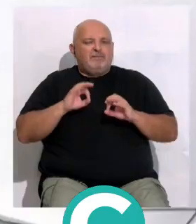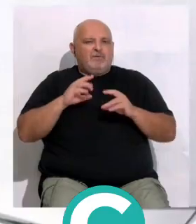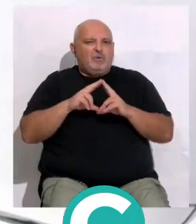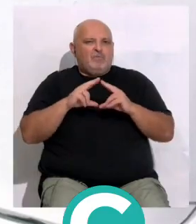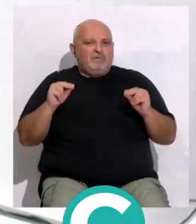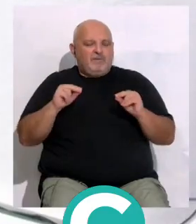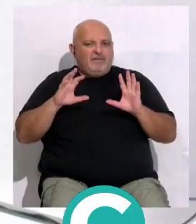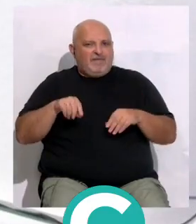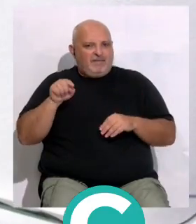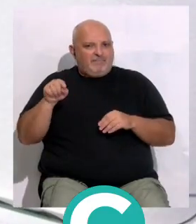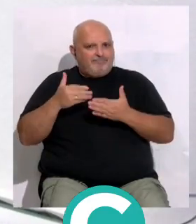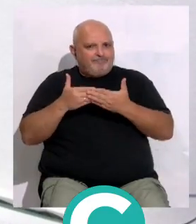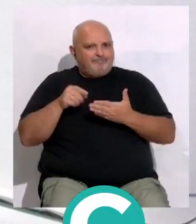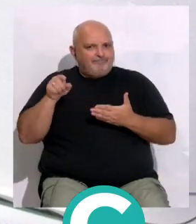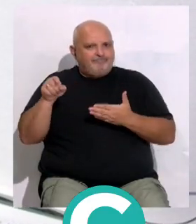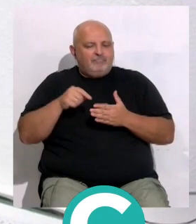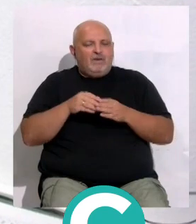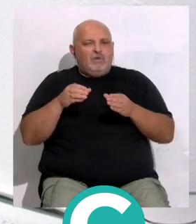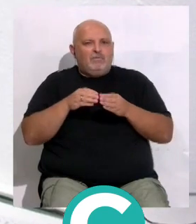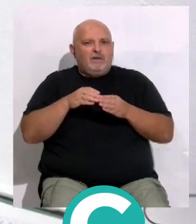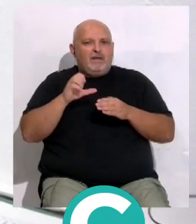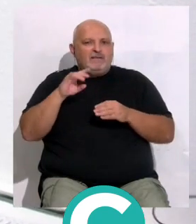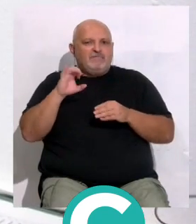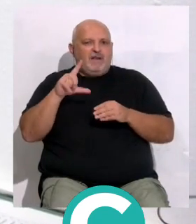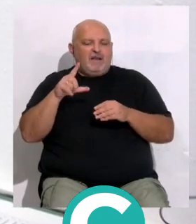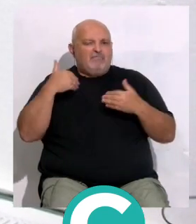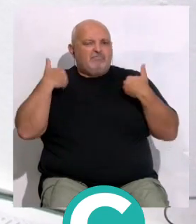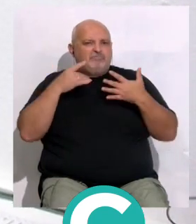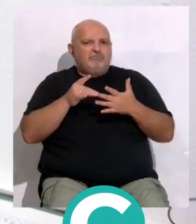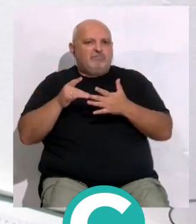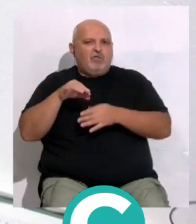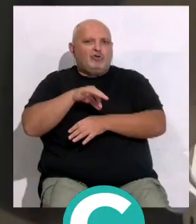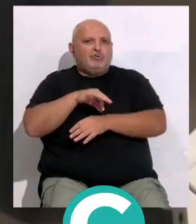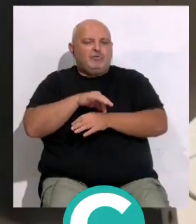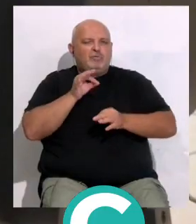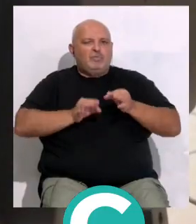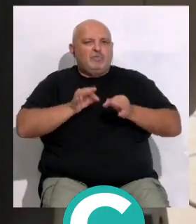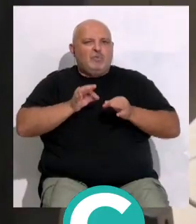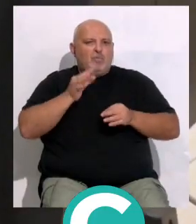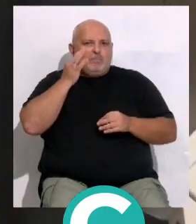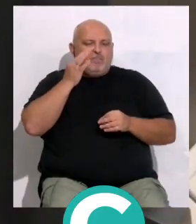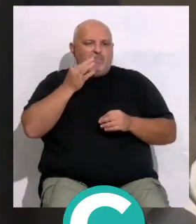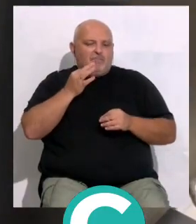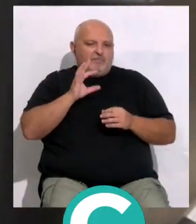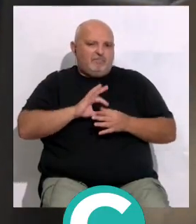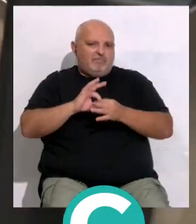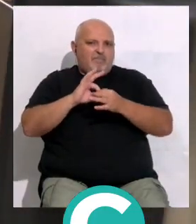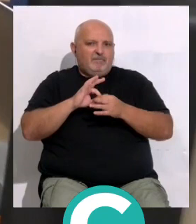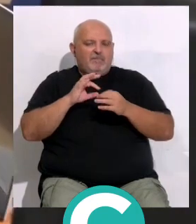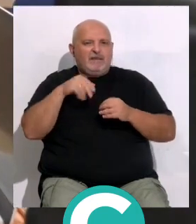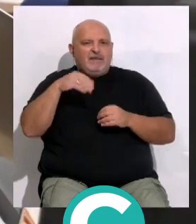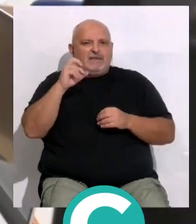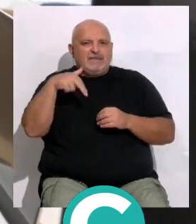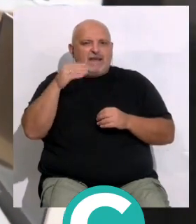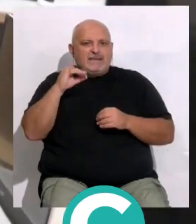la Universidad de Cádiz. Se trata del grupo EXFI, liderado por la doctora en Nutrición Humana y Fisiología del Ejercicio,